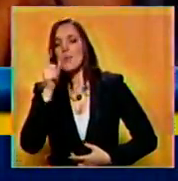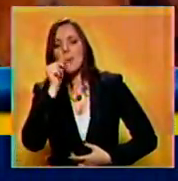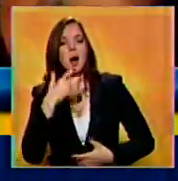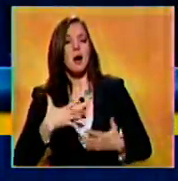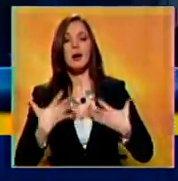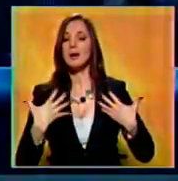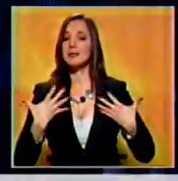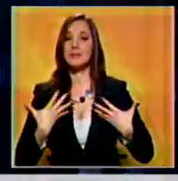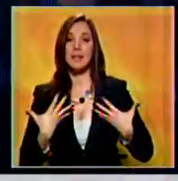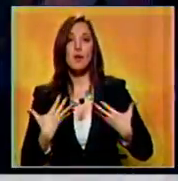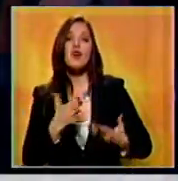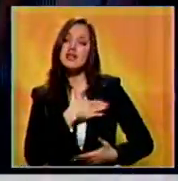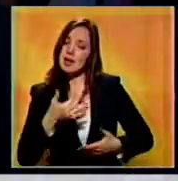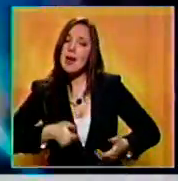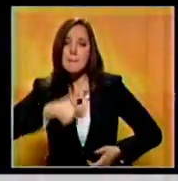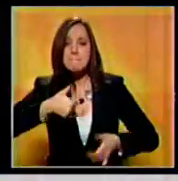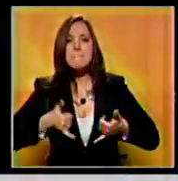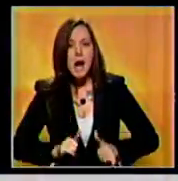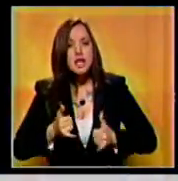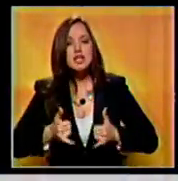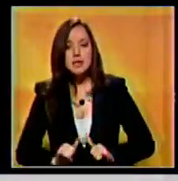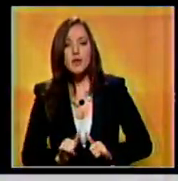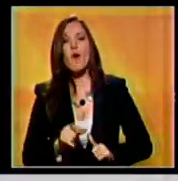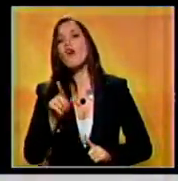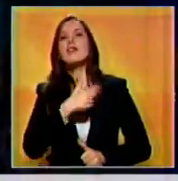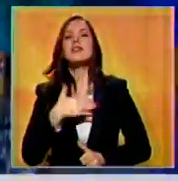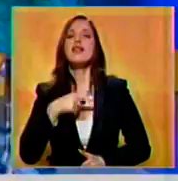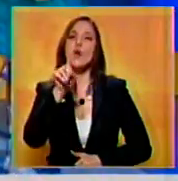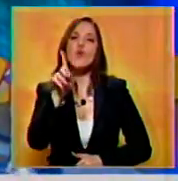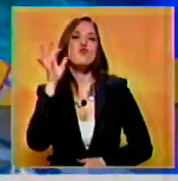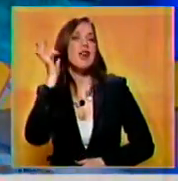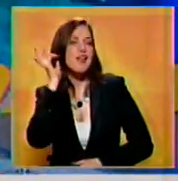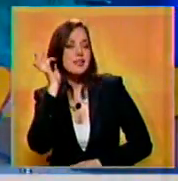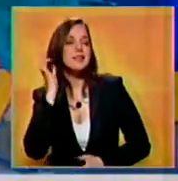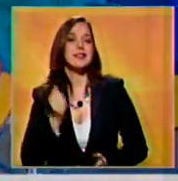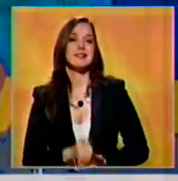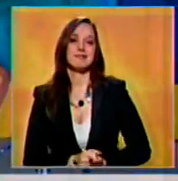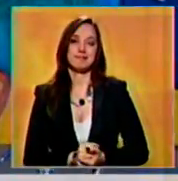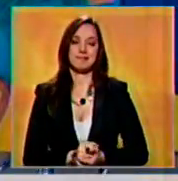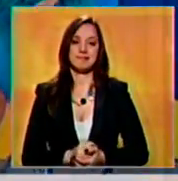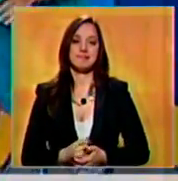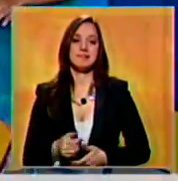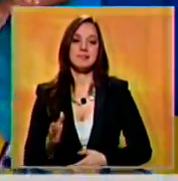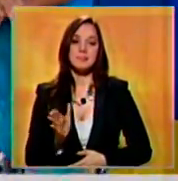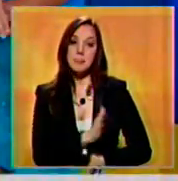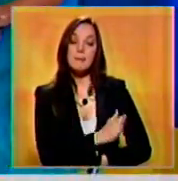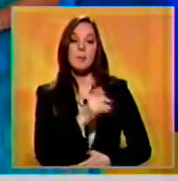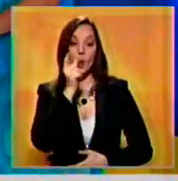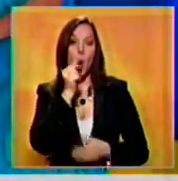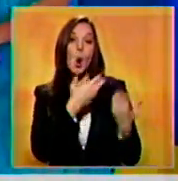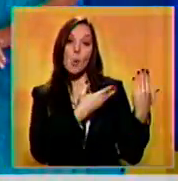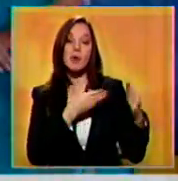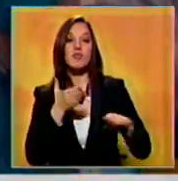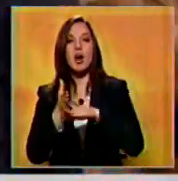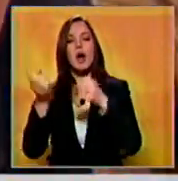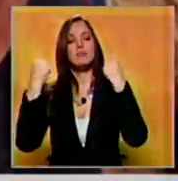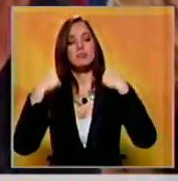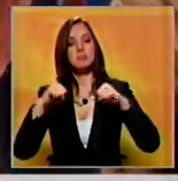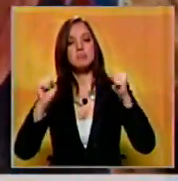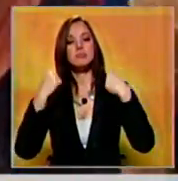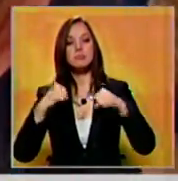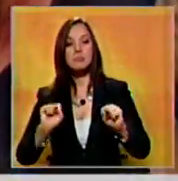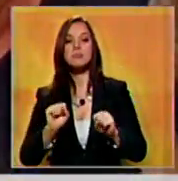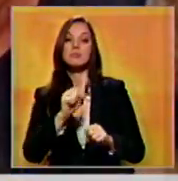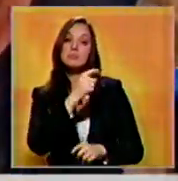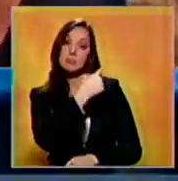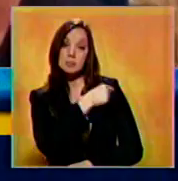lo que su familia podría aumentar con la llegada de una niña. El actor Robbins Williams ingresó a rehabilitación. El